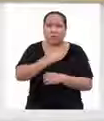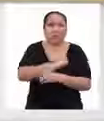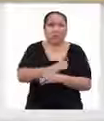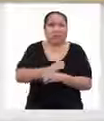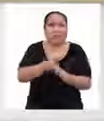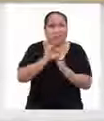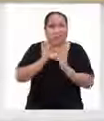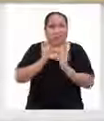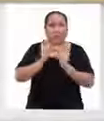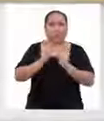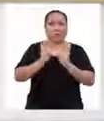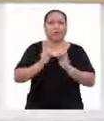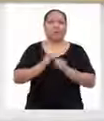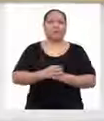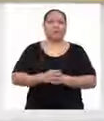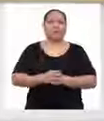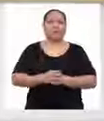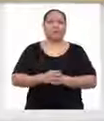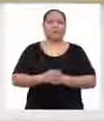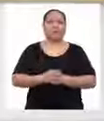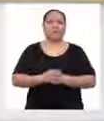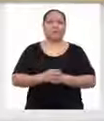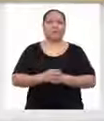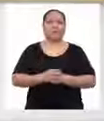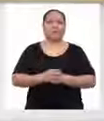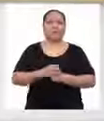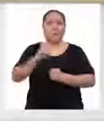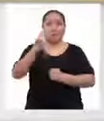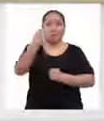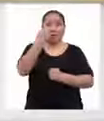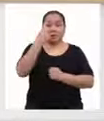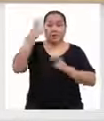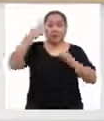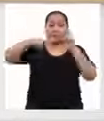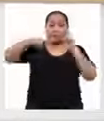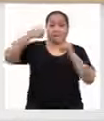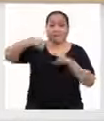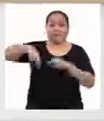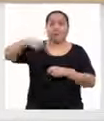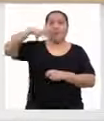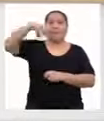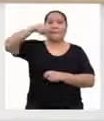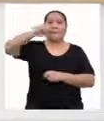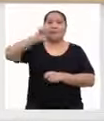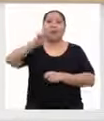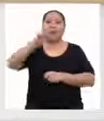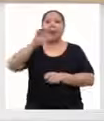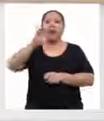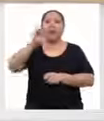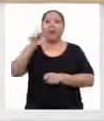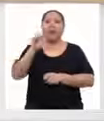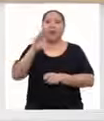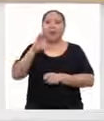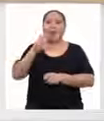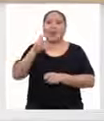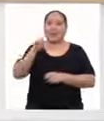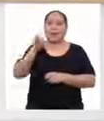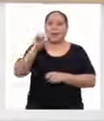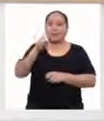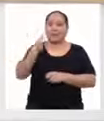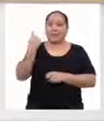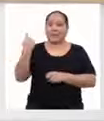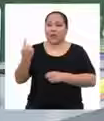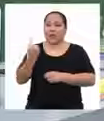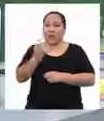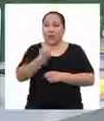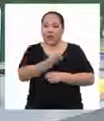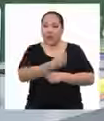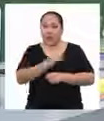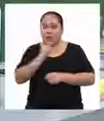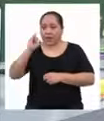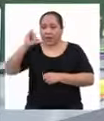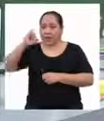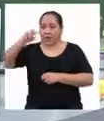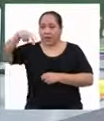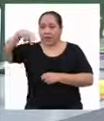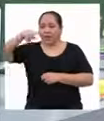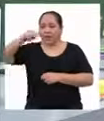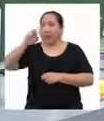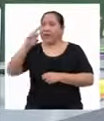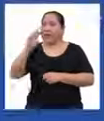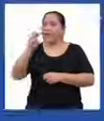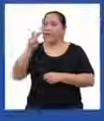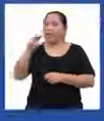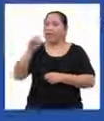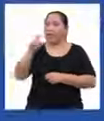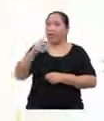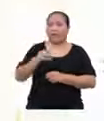actitud. Lo primero que debemos hacer es calcular la marca de clase de cada intervalo de clase. Ah,